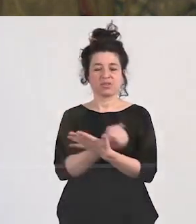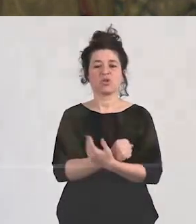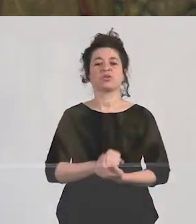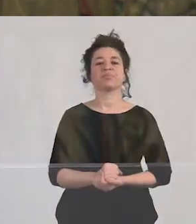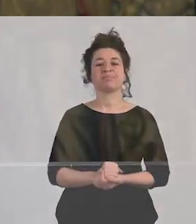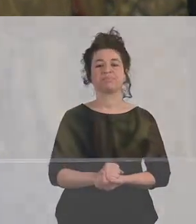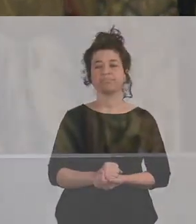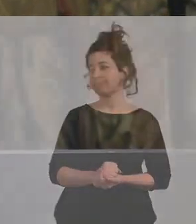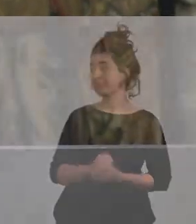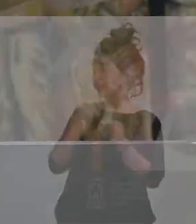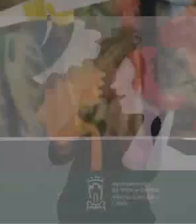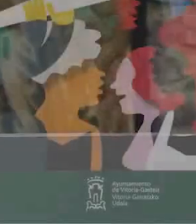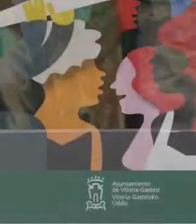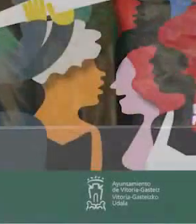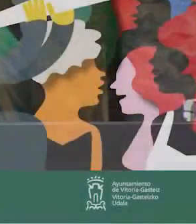¡Gracias!